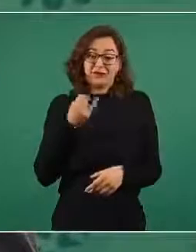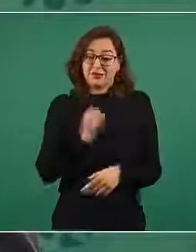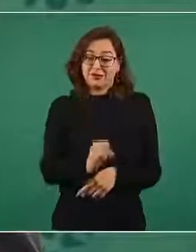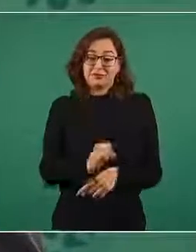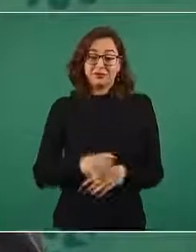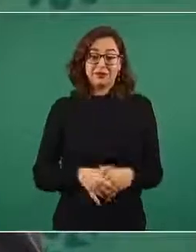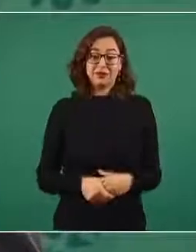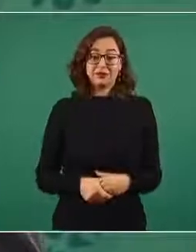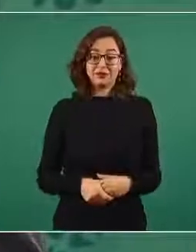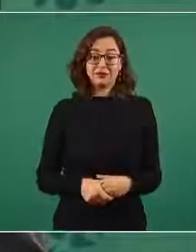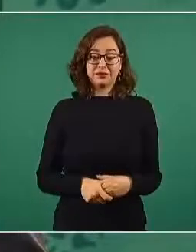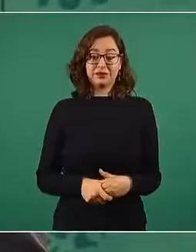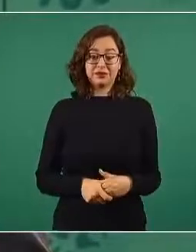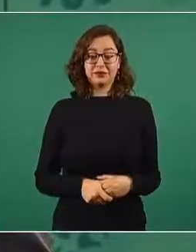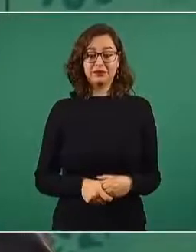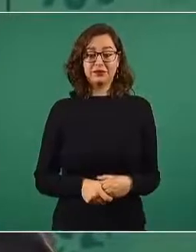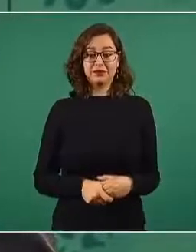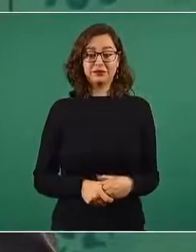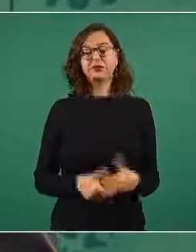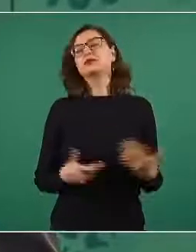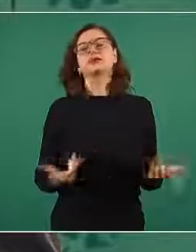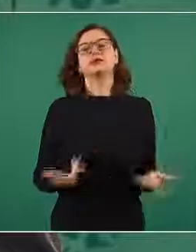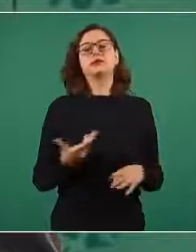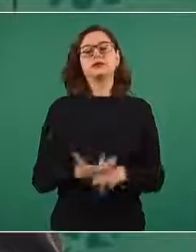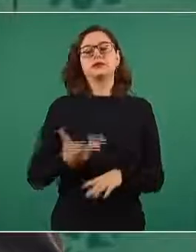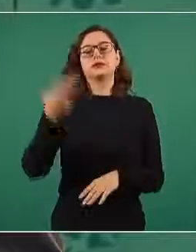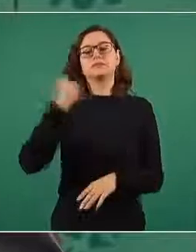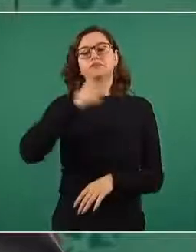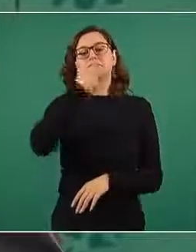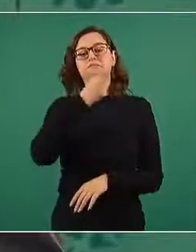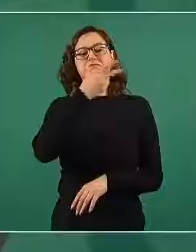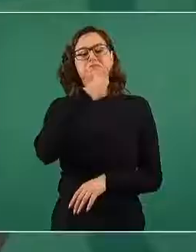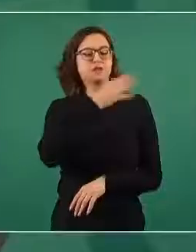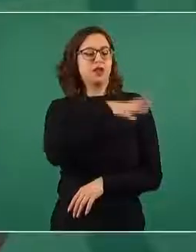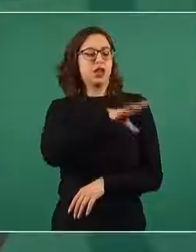La frase de el general Mújica